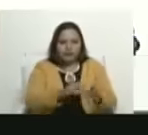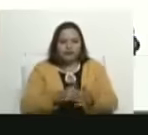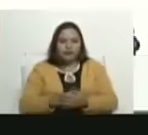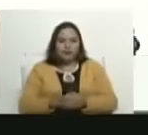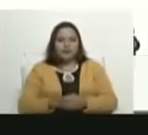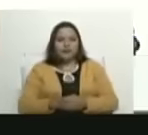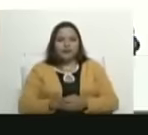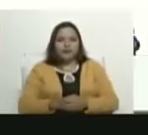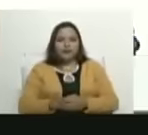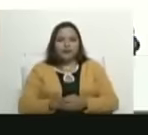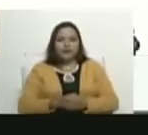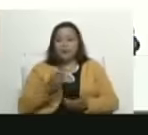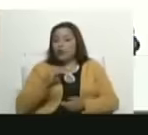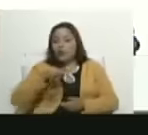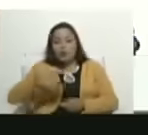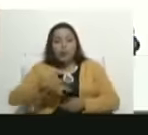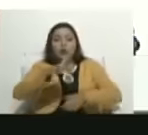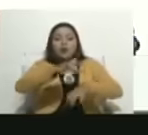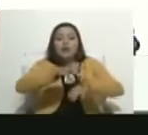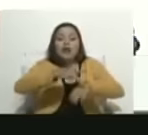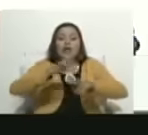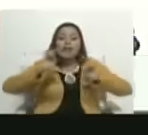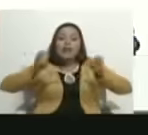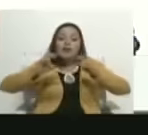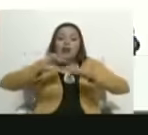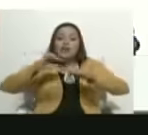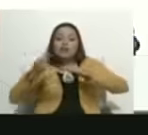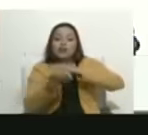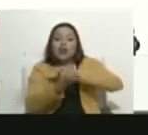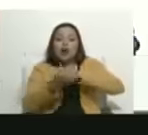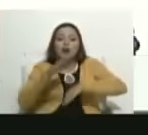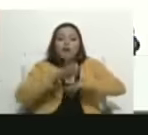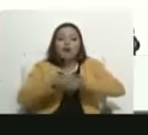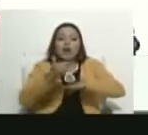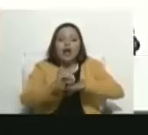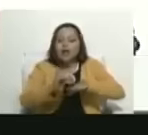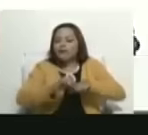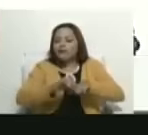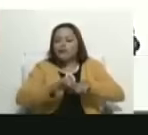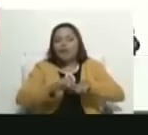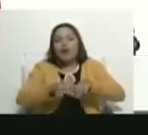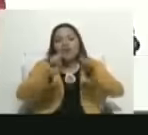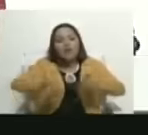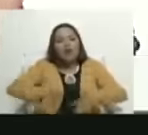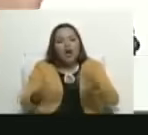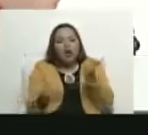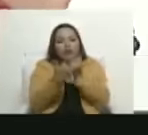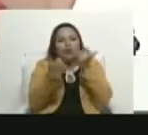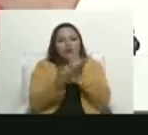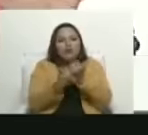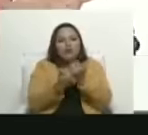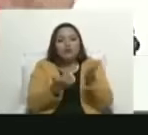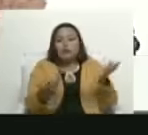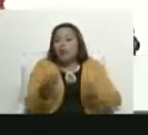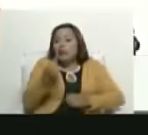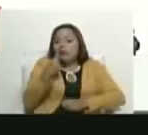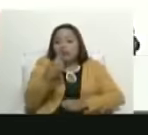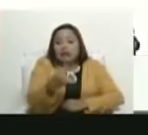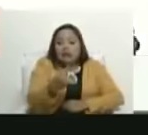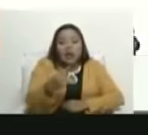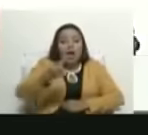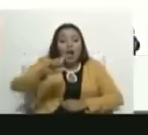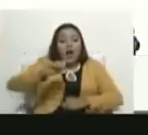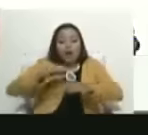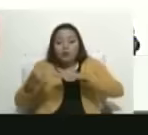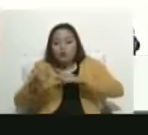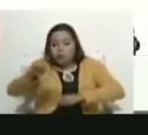No podemos tocar el tema de Guayana Esequiba porque nos van a retirar el apoyo. No sigamos diciendo que la Guayana Esequiba es nuestra.